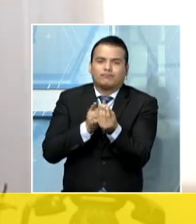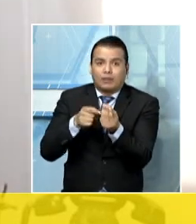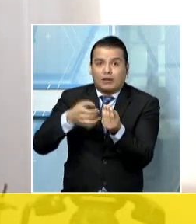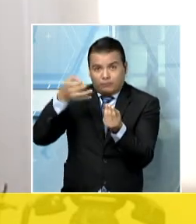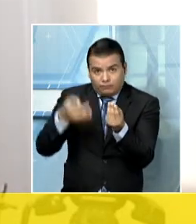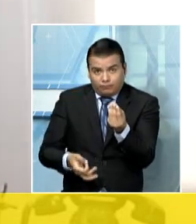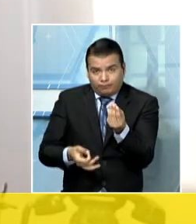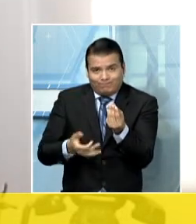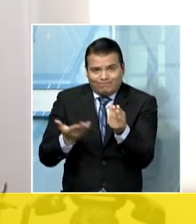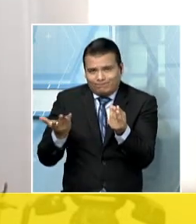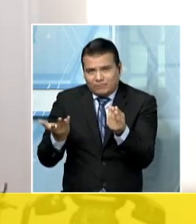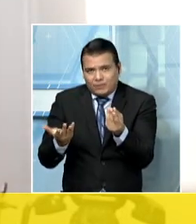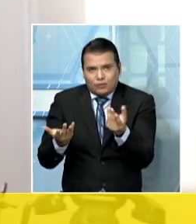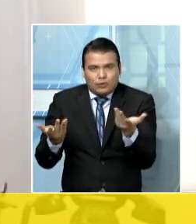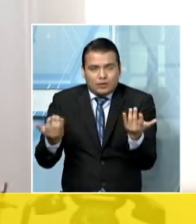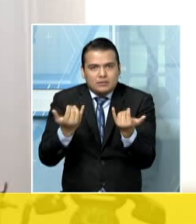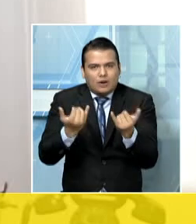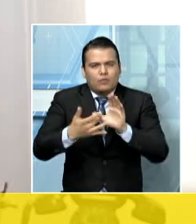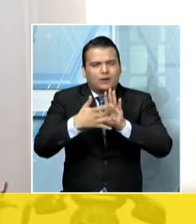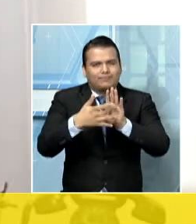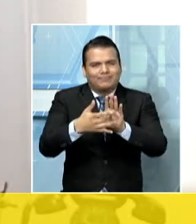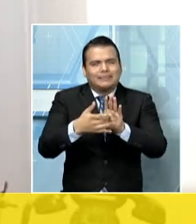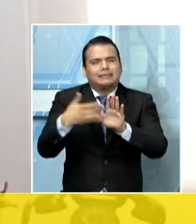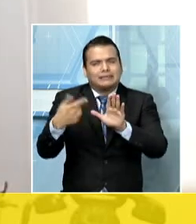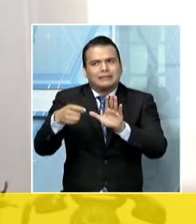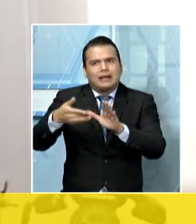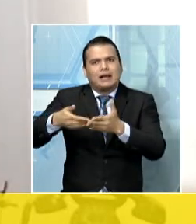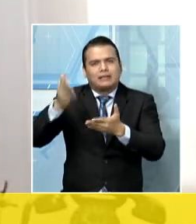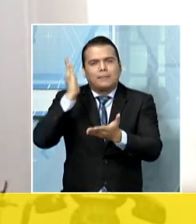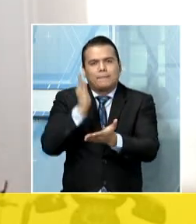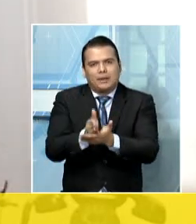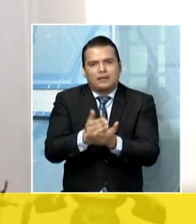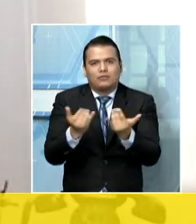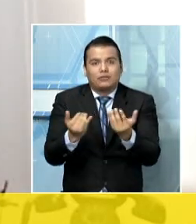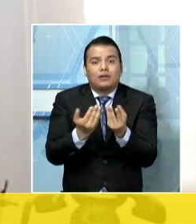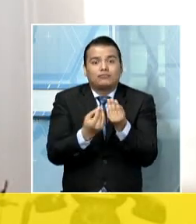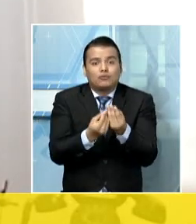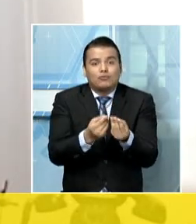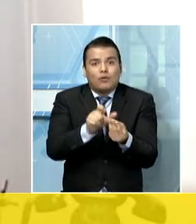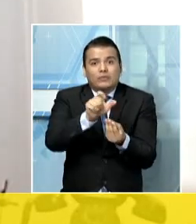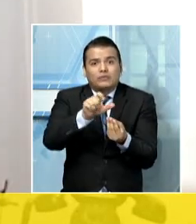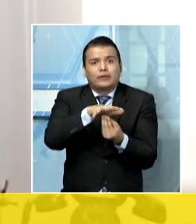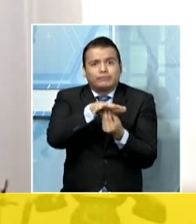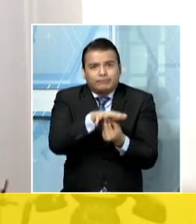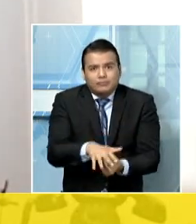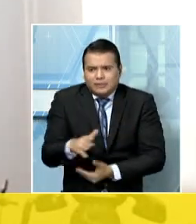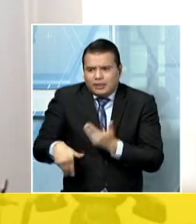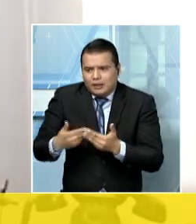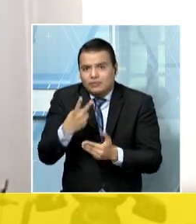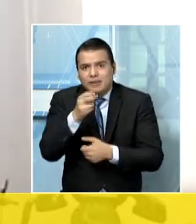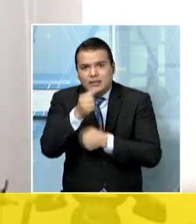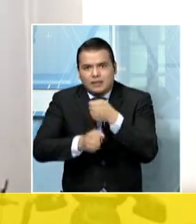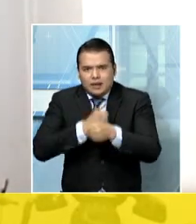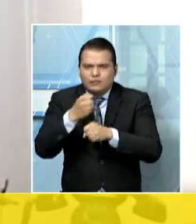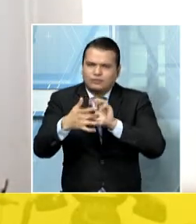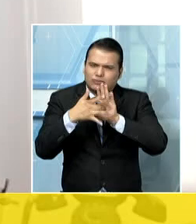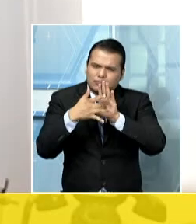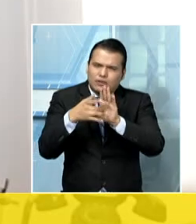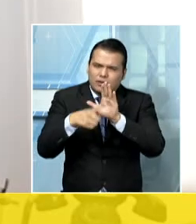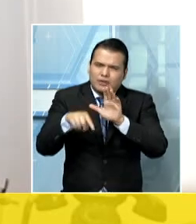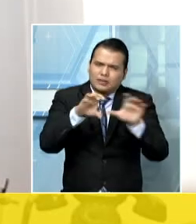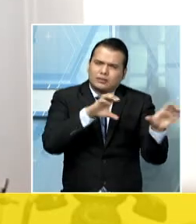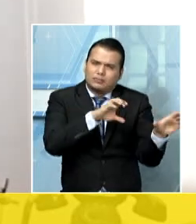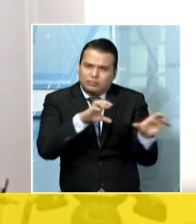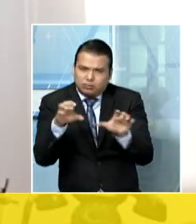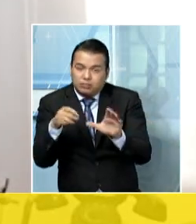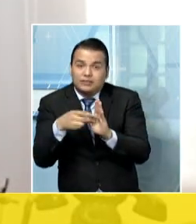esa es una manera de digamos de reconocer ese hecho pero aquí están las víctimas hablando 20 años después y hay unos ejercicios